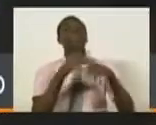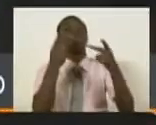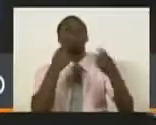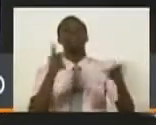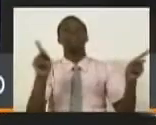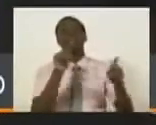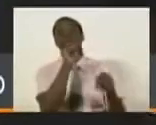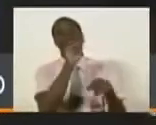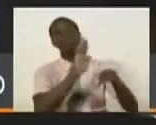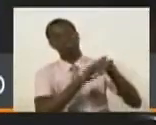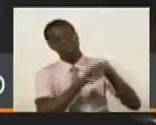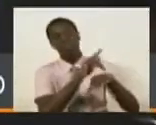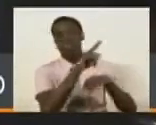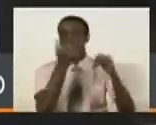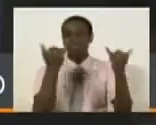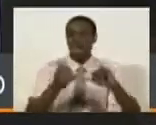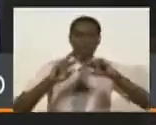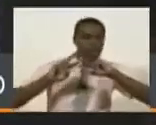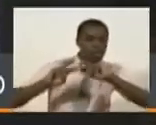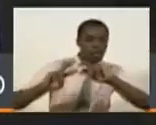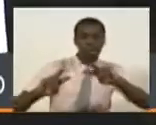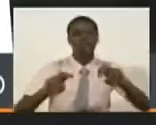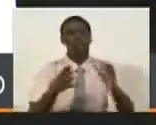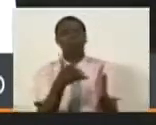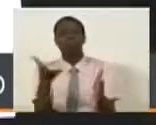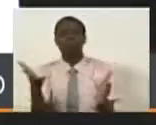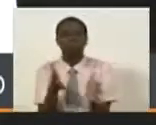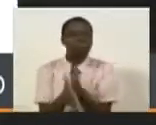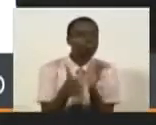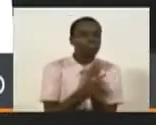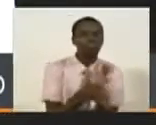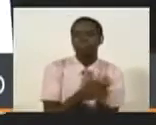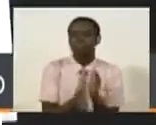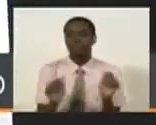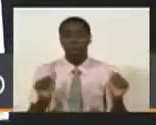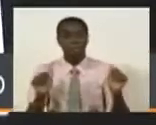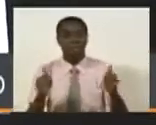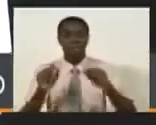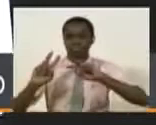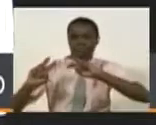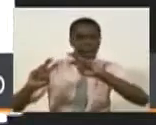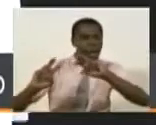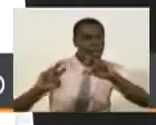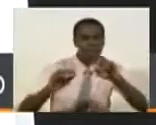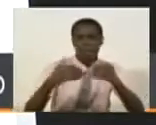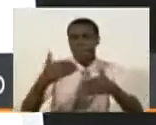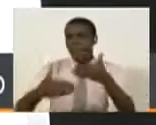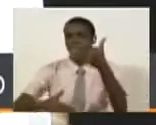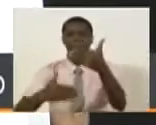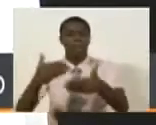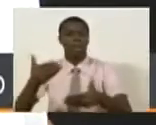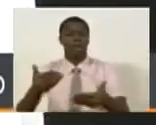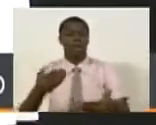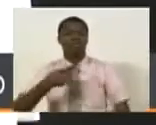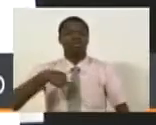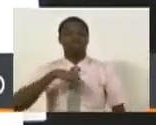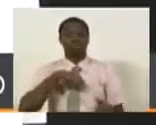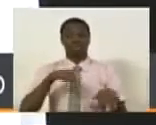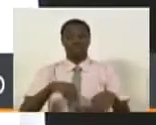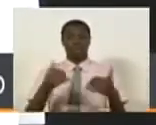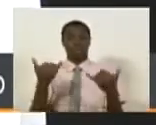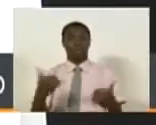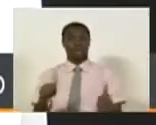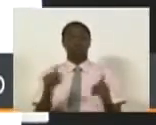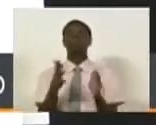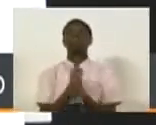aperture la investigación correspondiente, se le dé inicio a todas las investigaciones. Nosotros acá disponemos